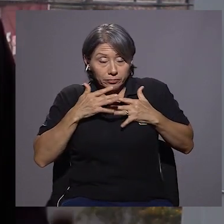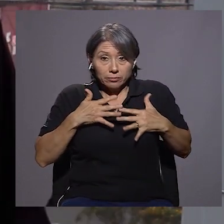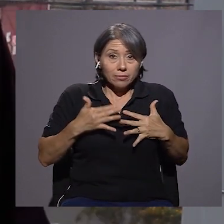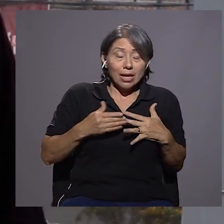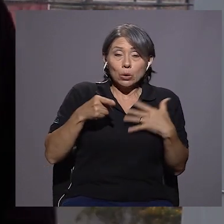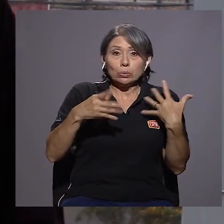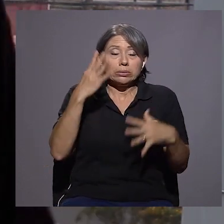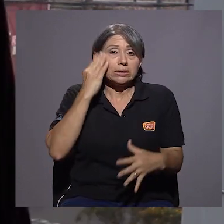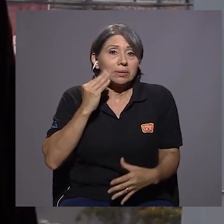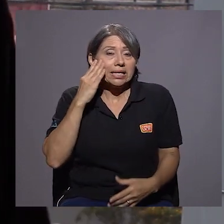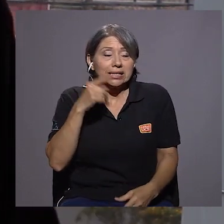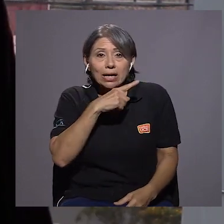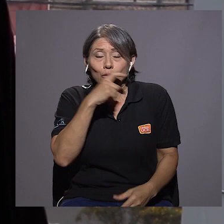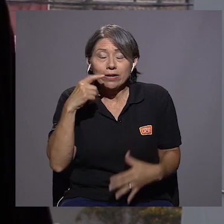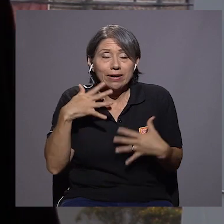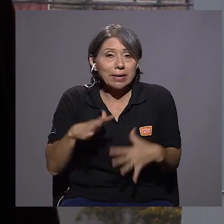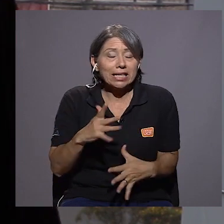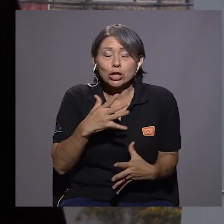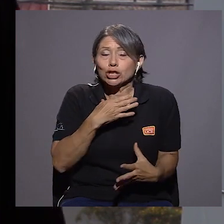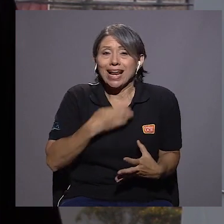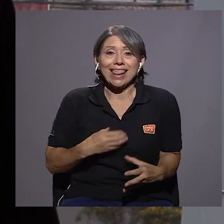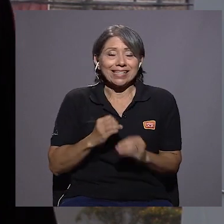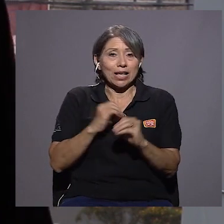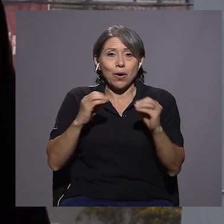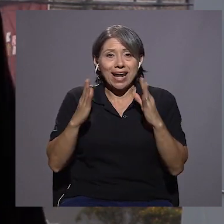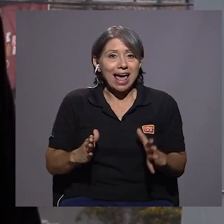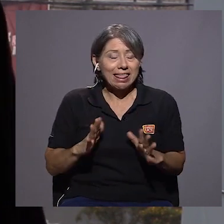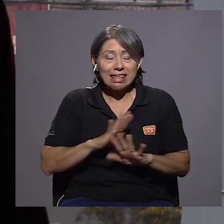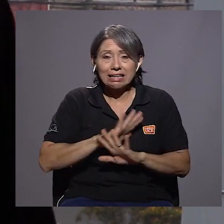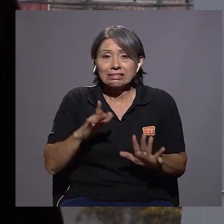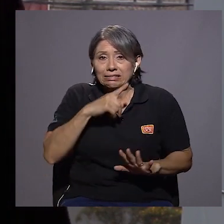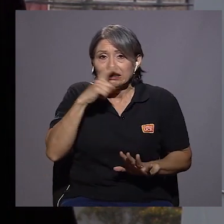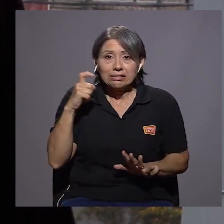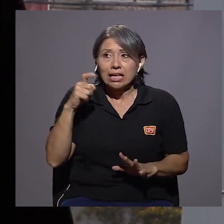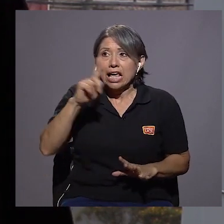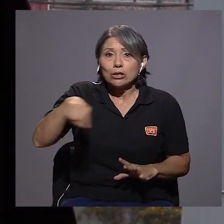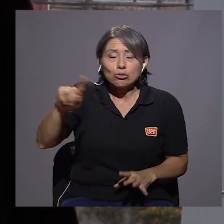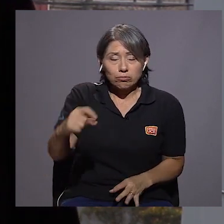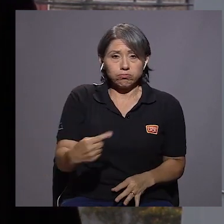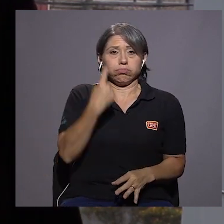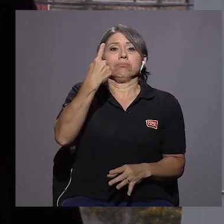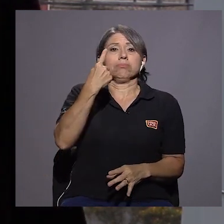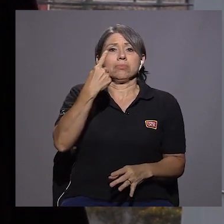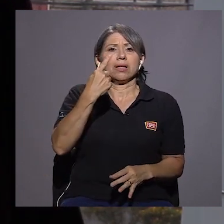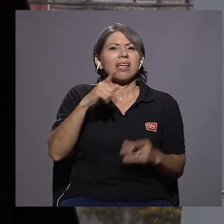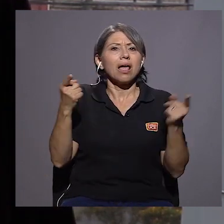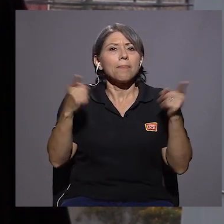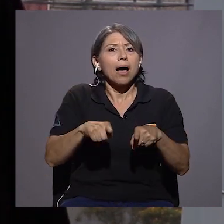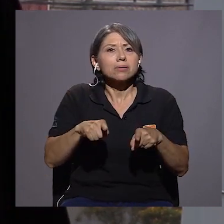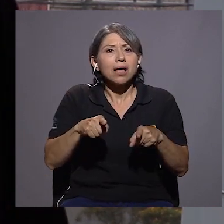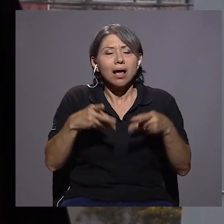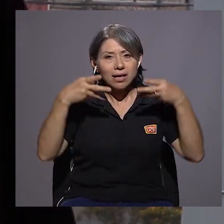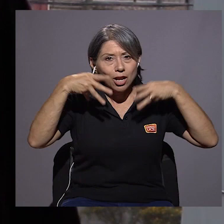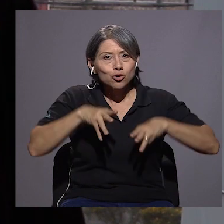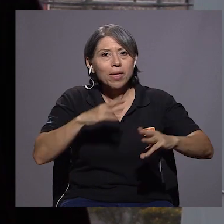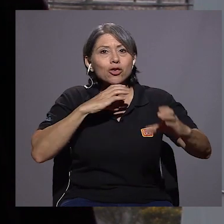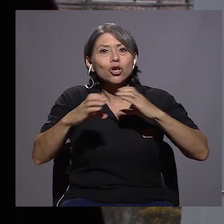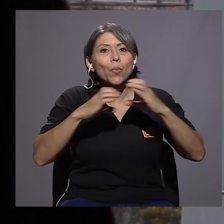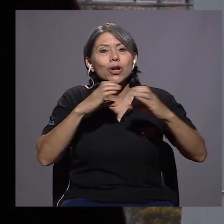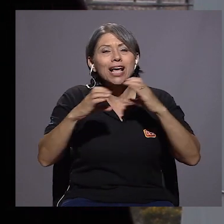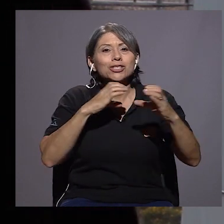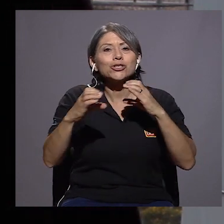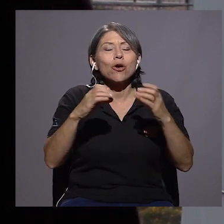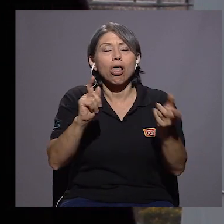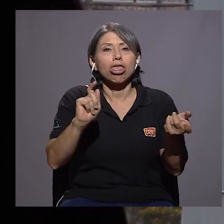llorosos, con ardor. Eso es una experiencia horrible, mae, no se la deseo absolutamente a nadie. Y fuimos violentadas. ¿Y qué es lo que pasa? Que los medios de